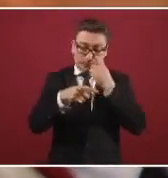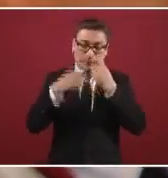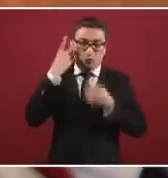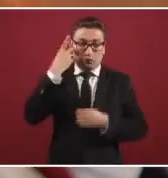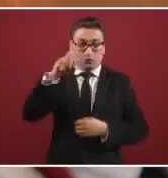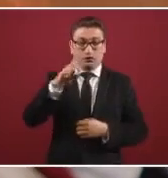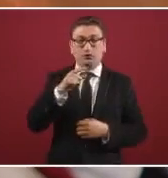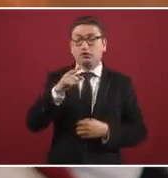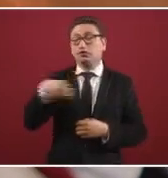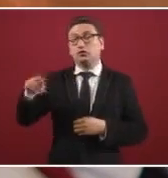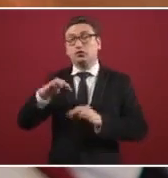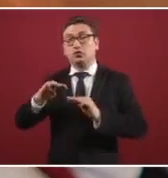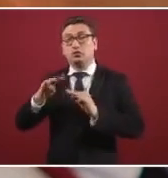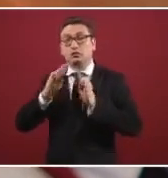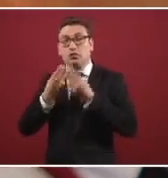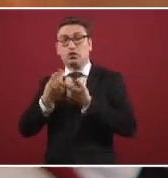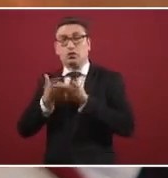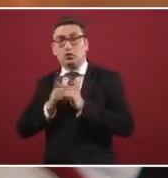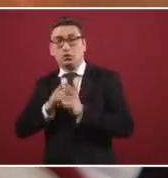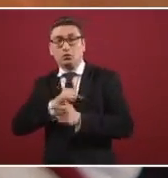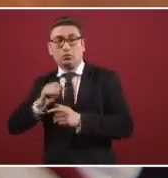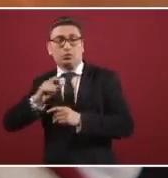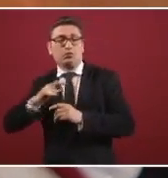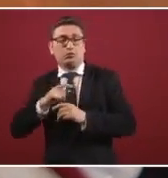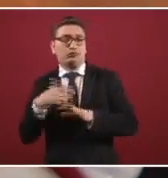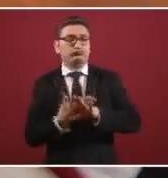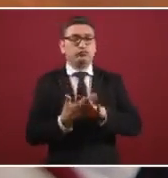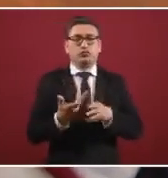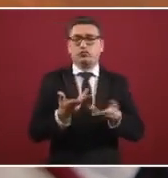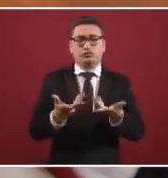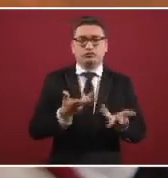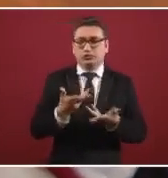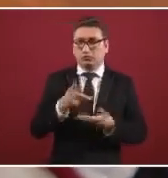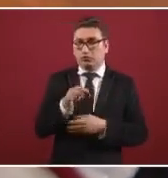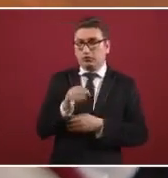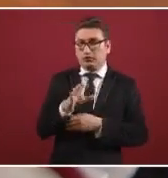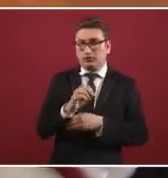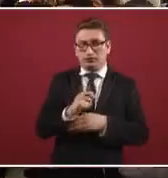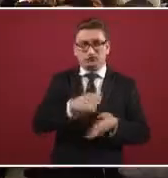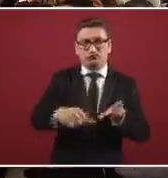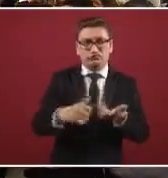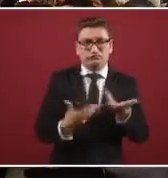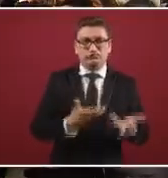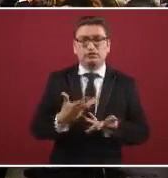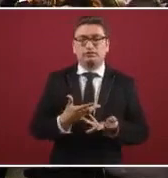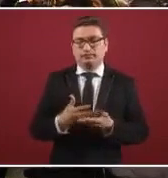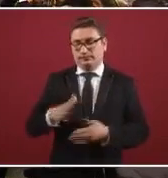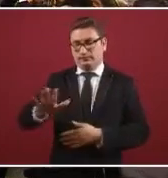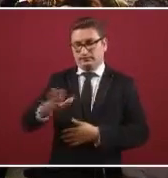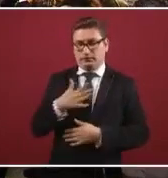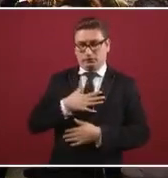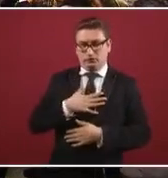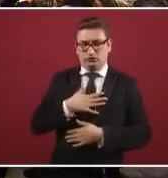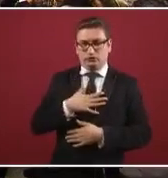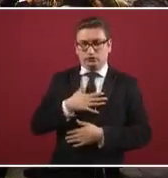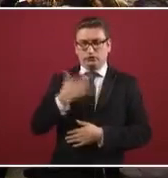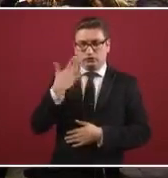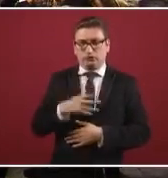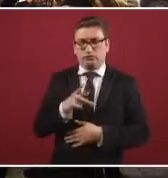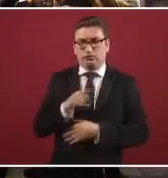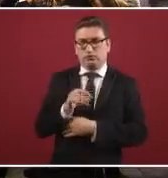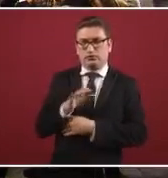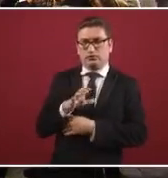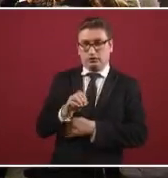Profeco les clausura? ¿Cómo resolvieron este tema? ¿Qué encontraron cuando fueron? Soy procurador del